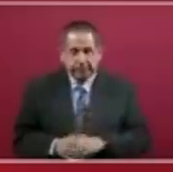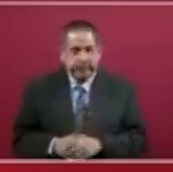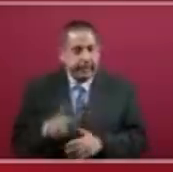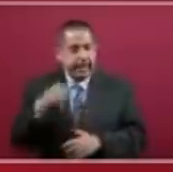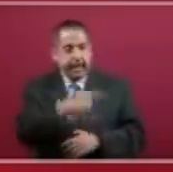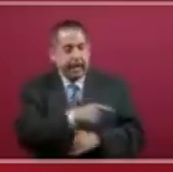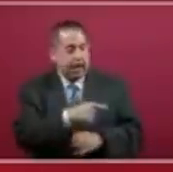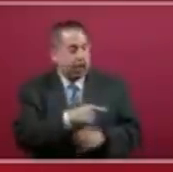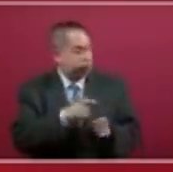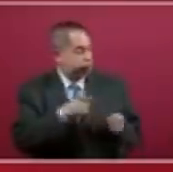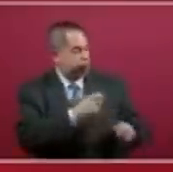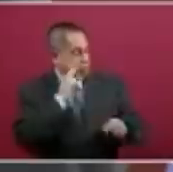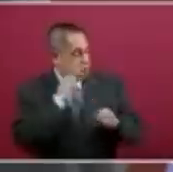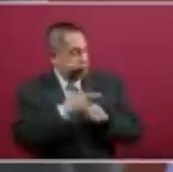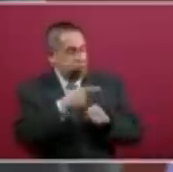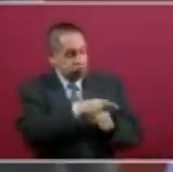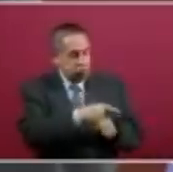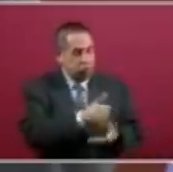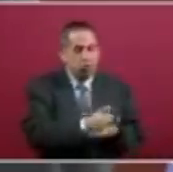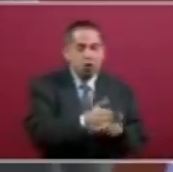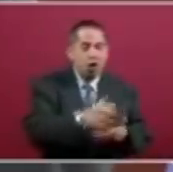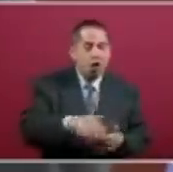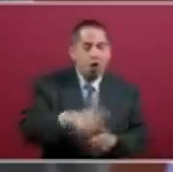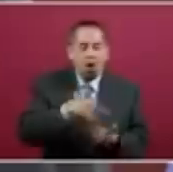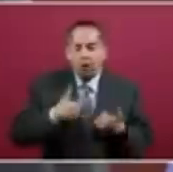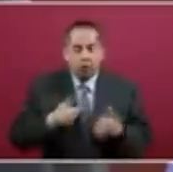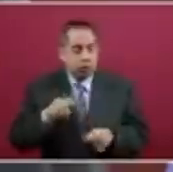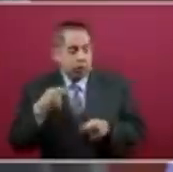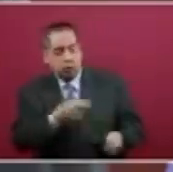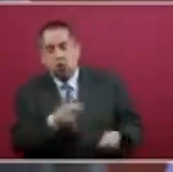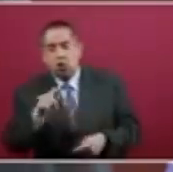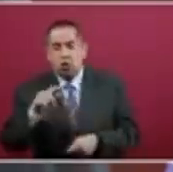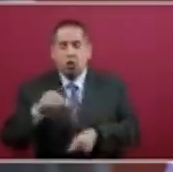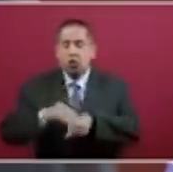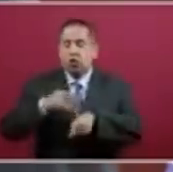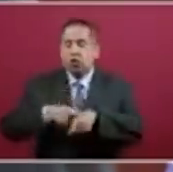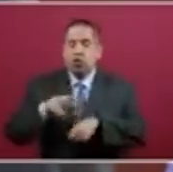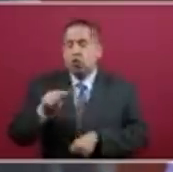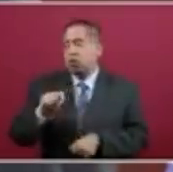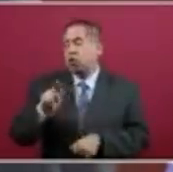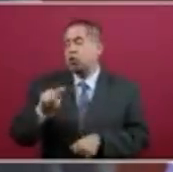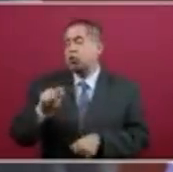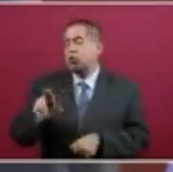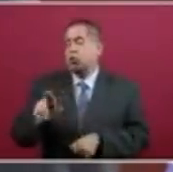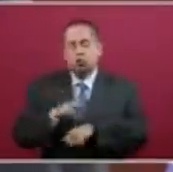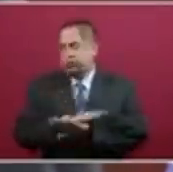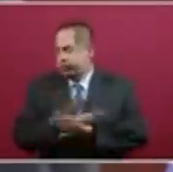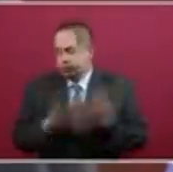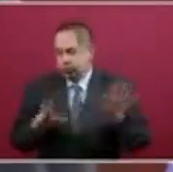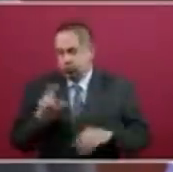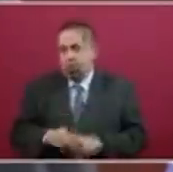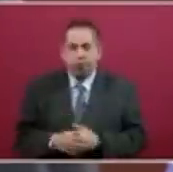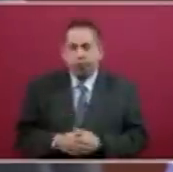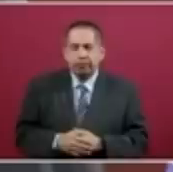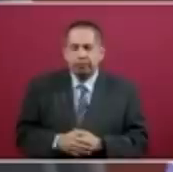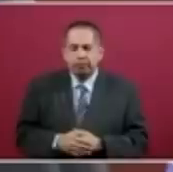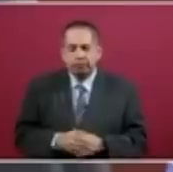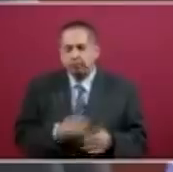guía, no puede ser tutor, están